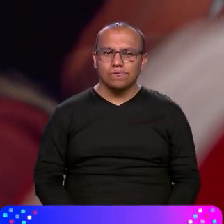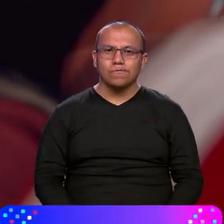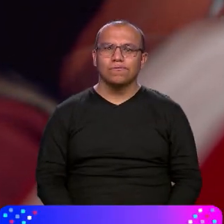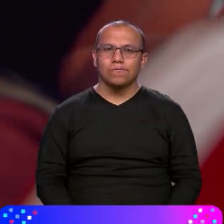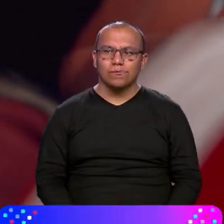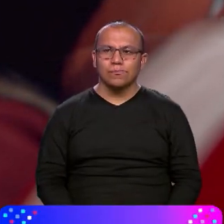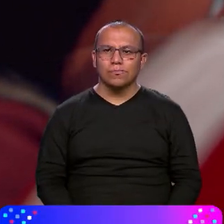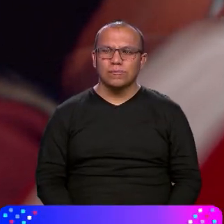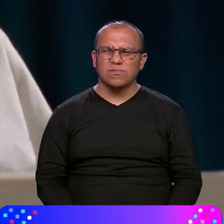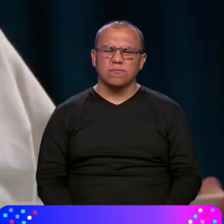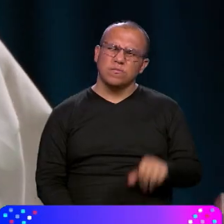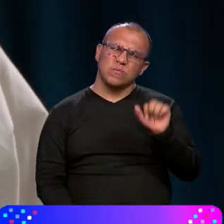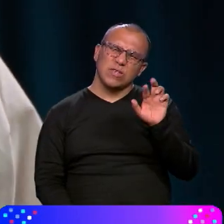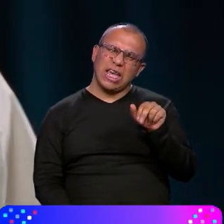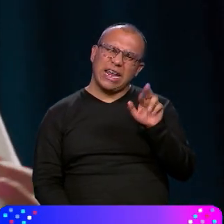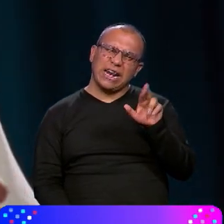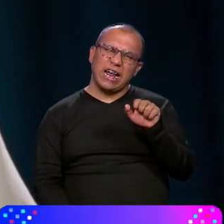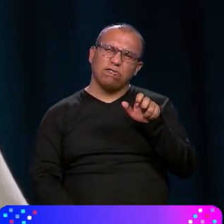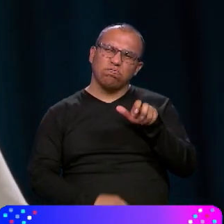Qué raro.